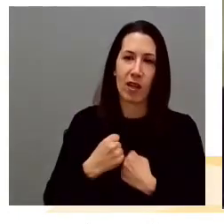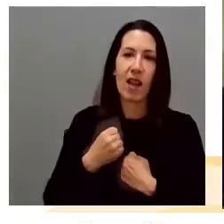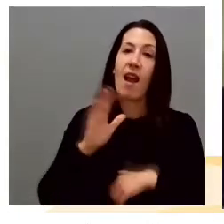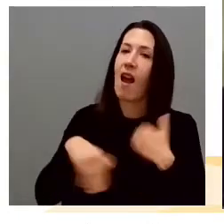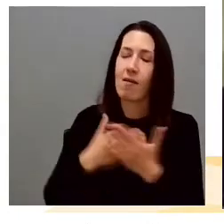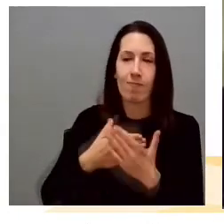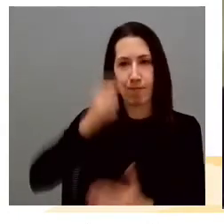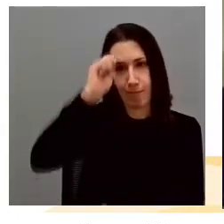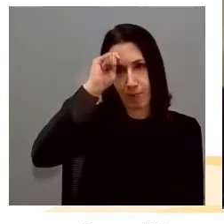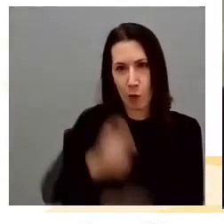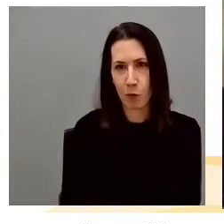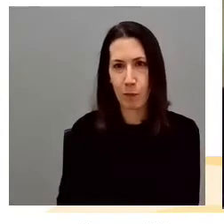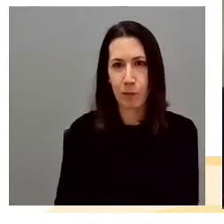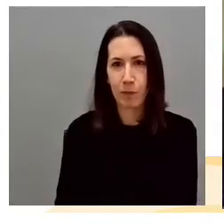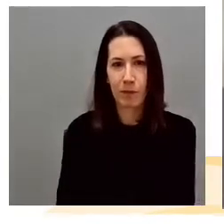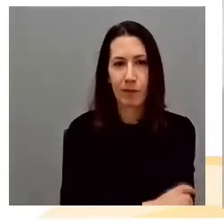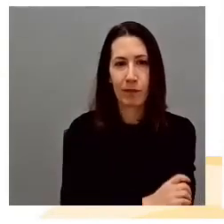siempre.